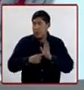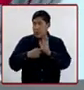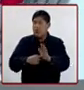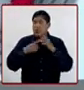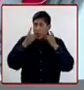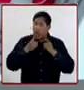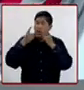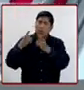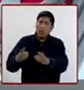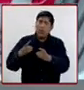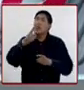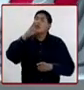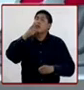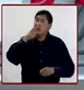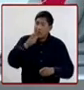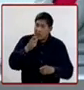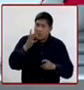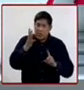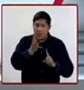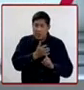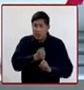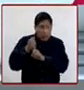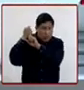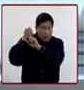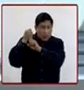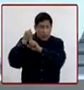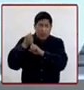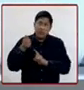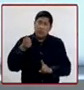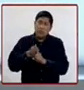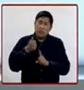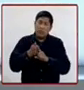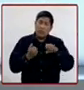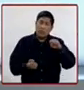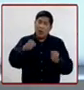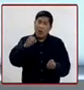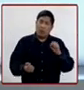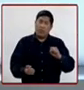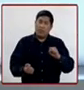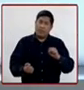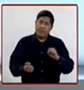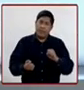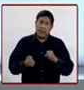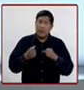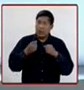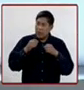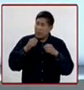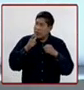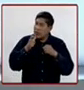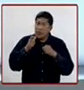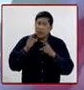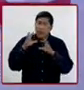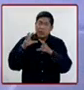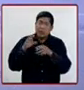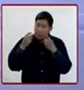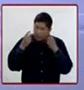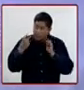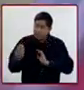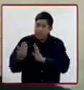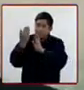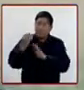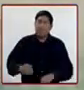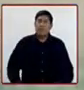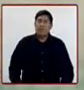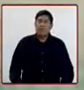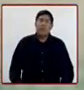mostrando y denunciando a la persona que se había llevado a su propio vehículo. Al día logrado dar con este denunciado.